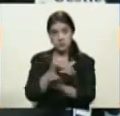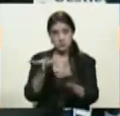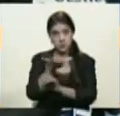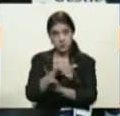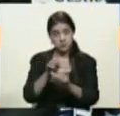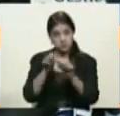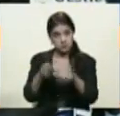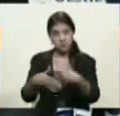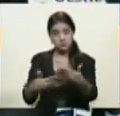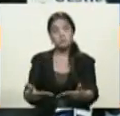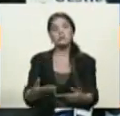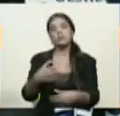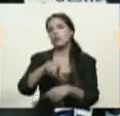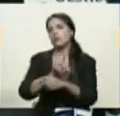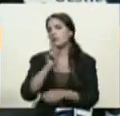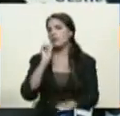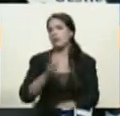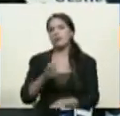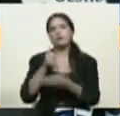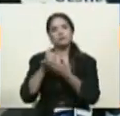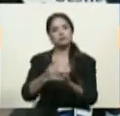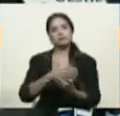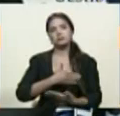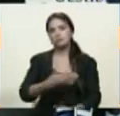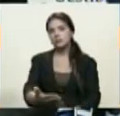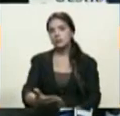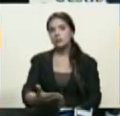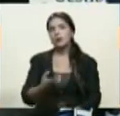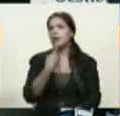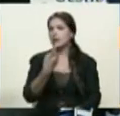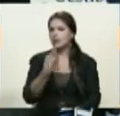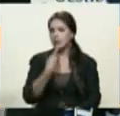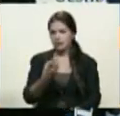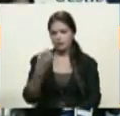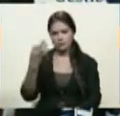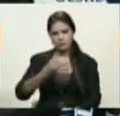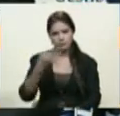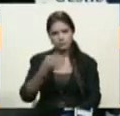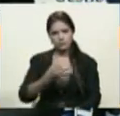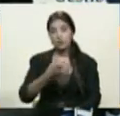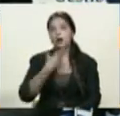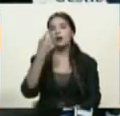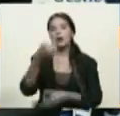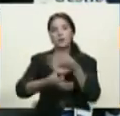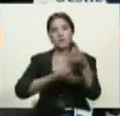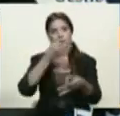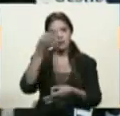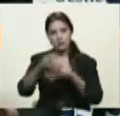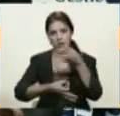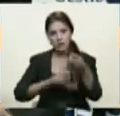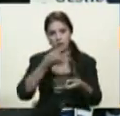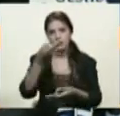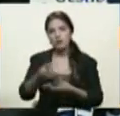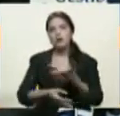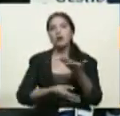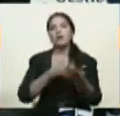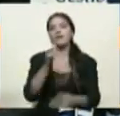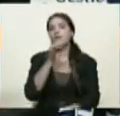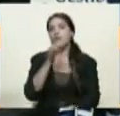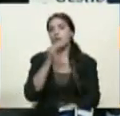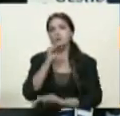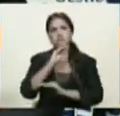que cooperen que digan que expliquen que informen